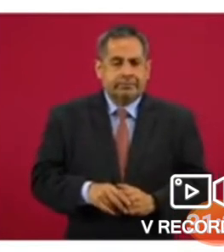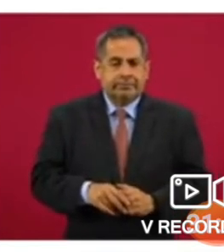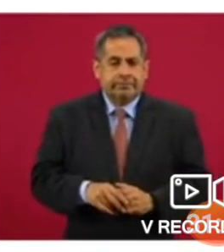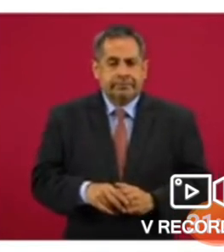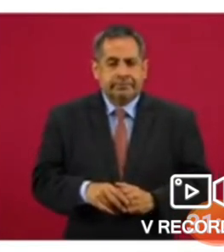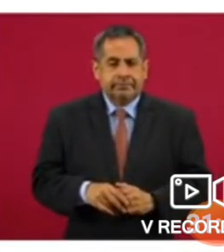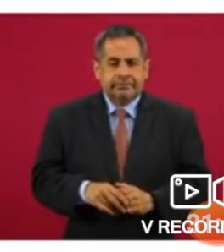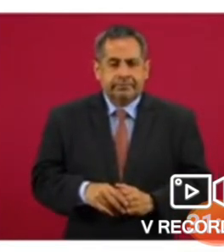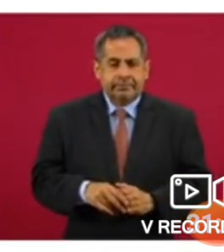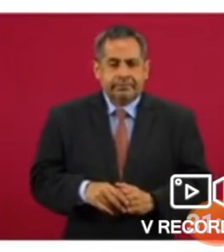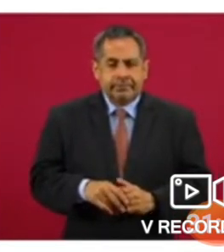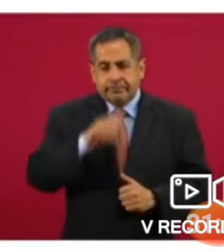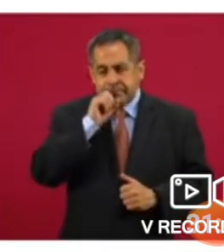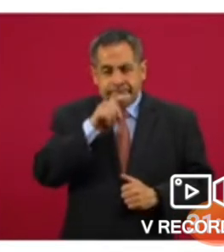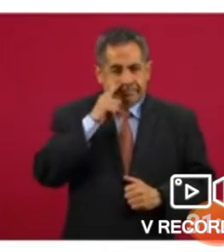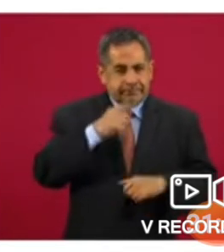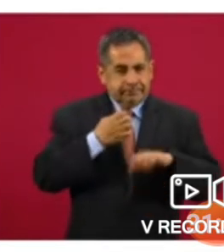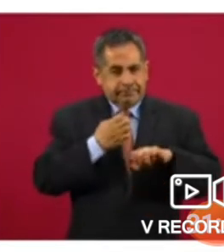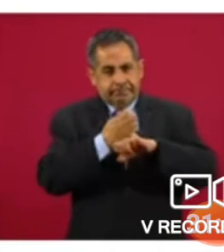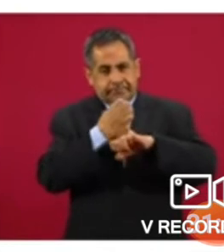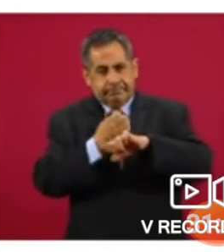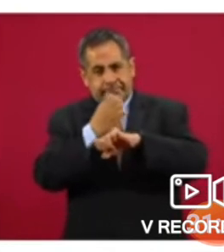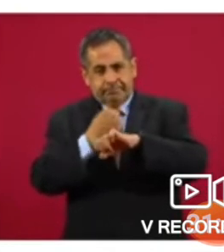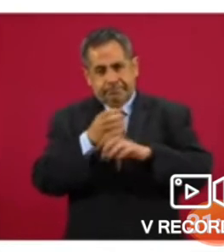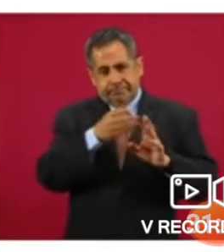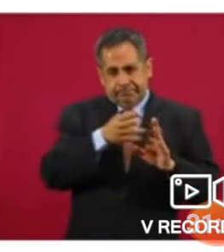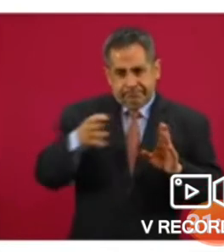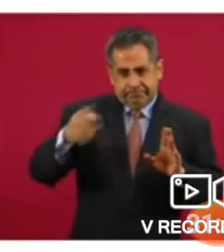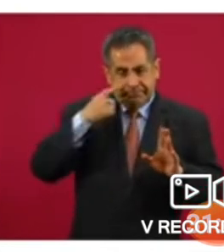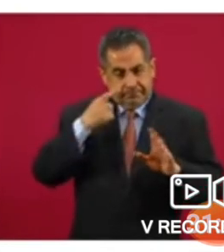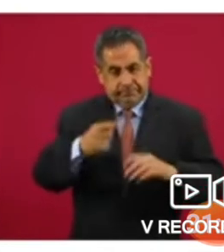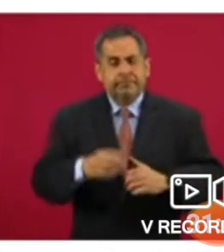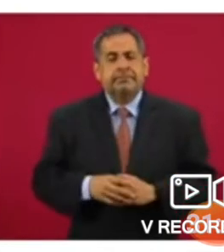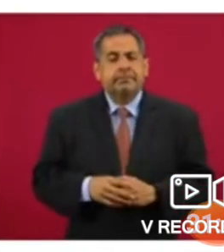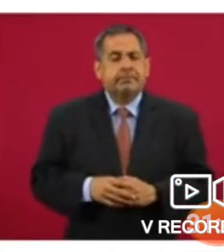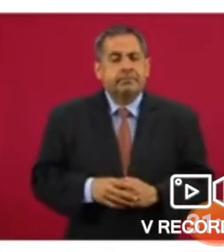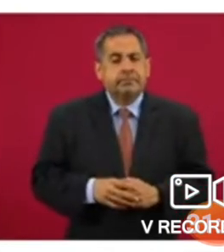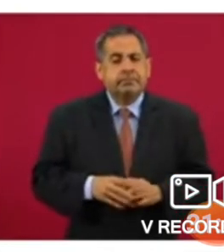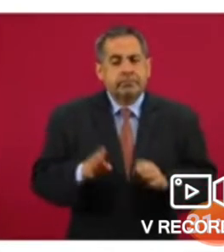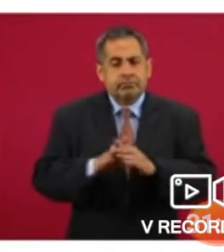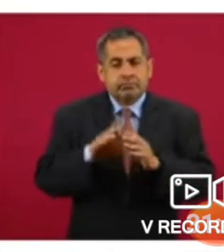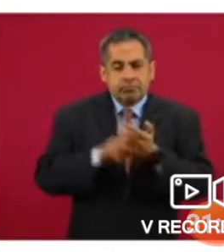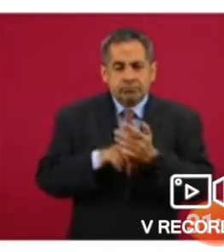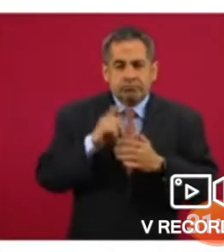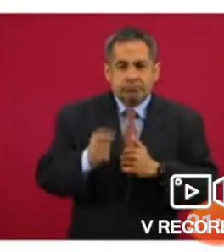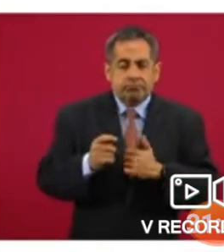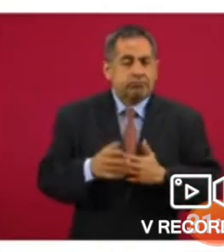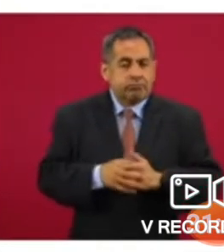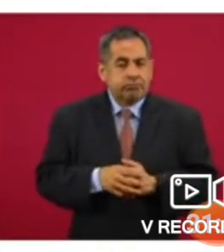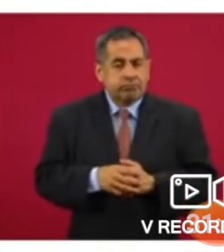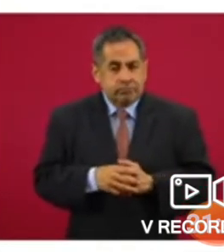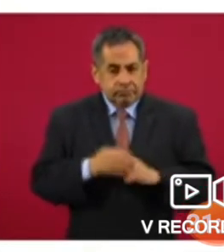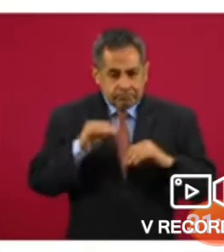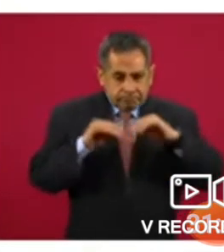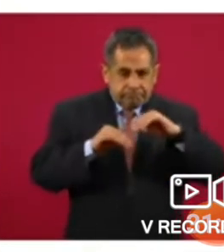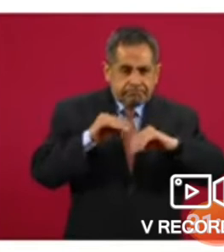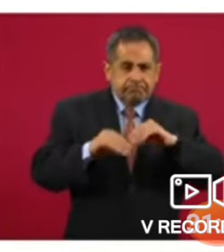Se ve también por entidad federativa, que es esta gráfica, cómo se ha ido incorporando en la